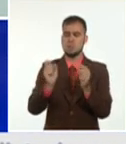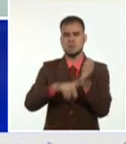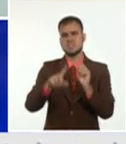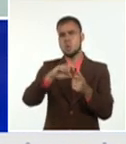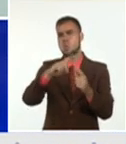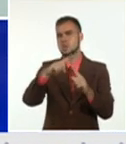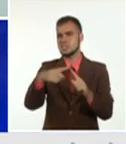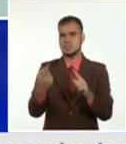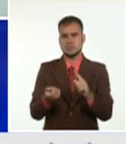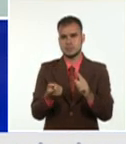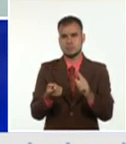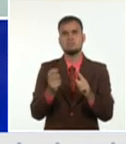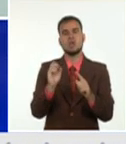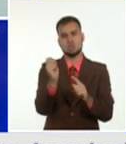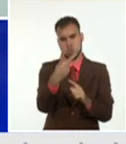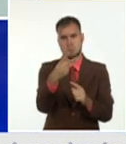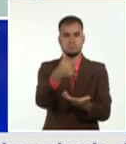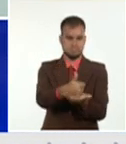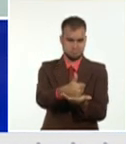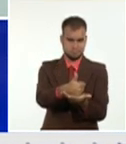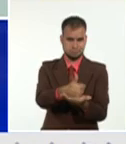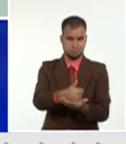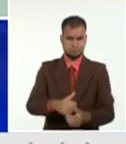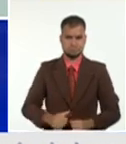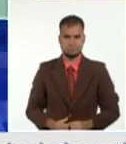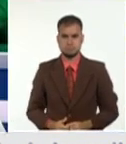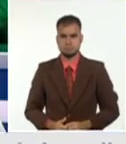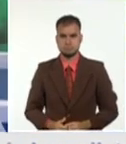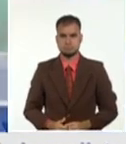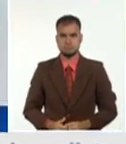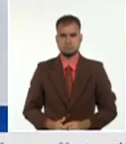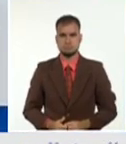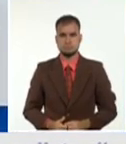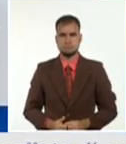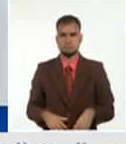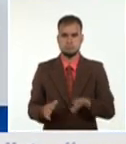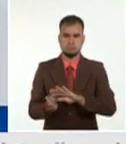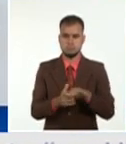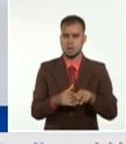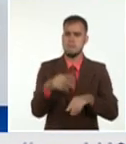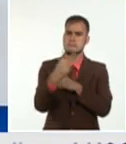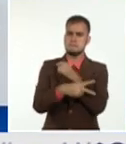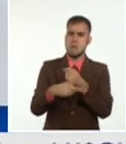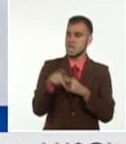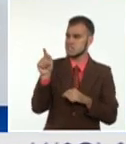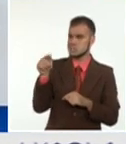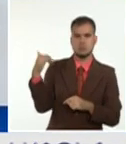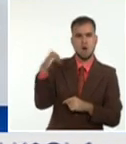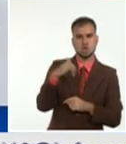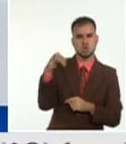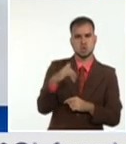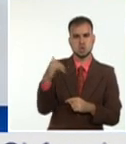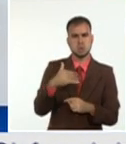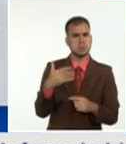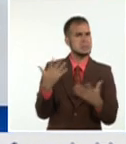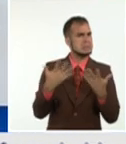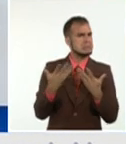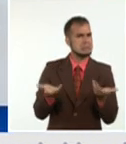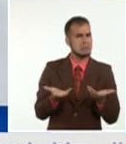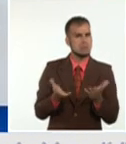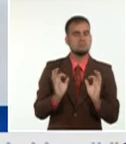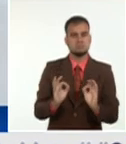Guantánamo. Por países de procedencia, los 31 casos importados, de Rusia